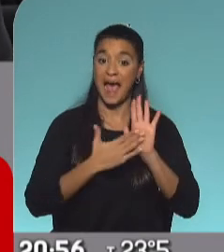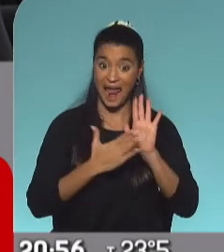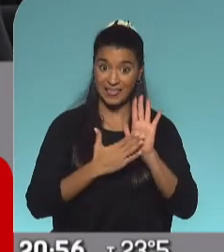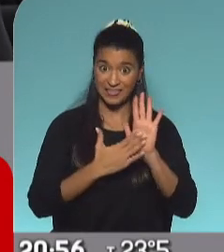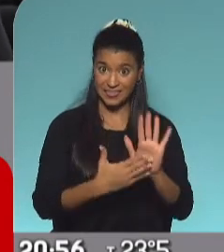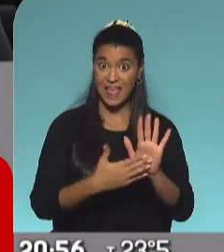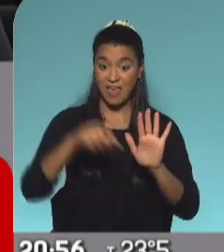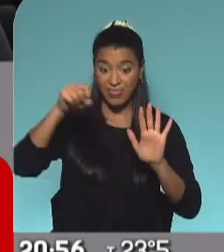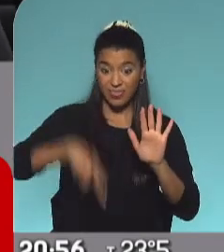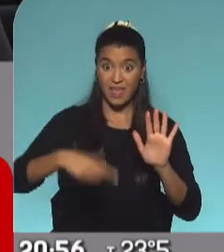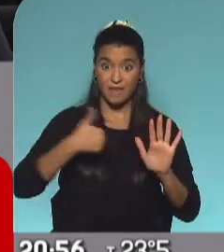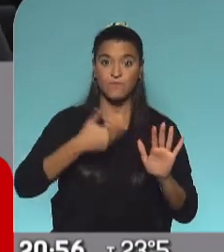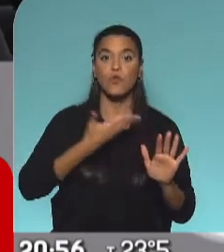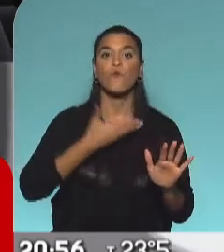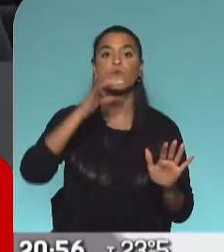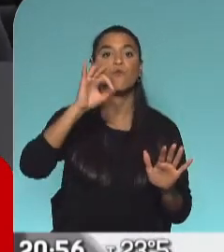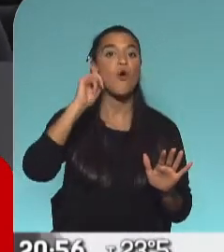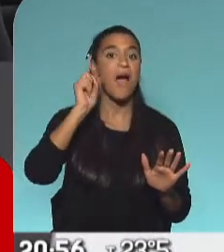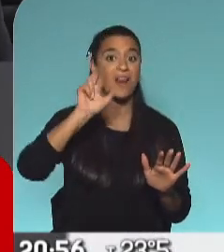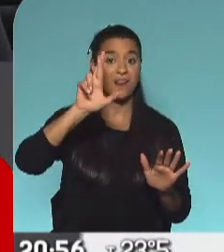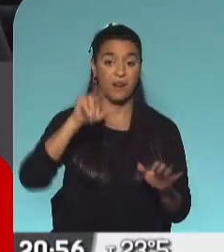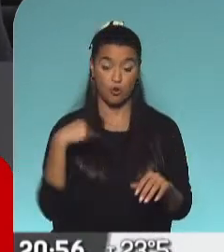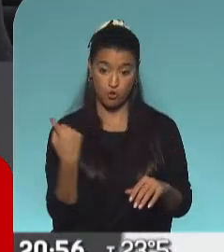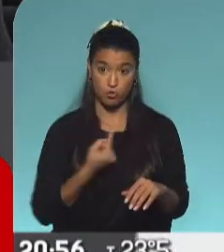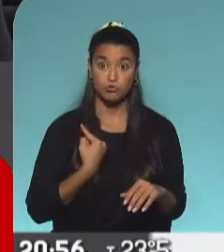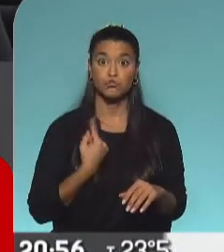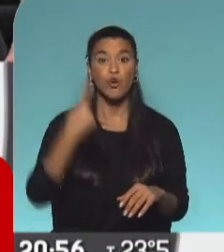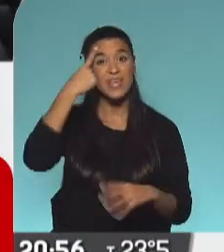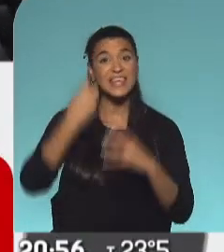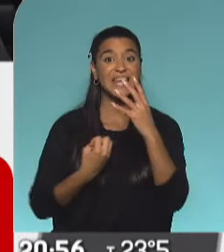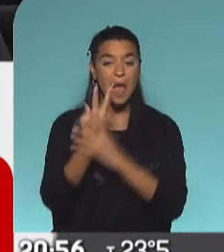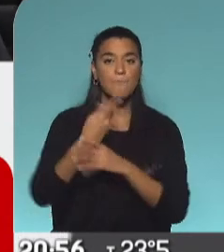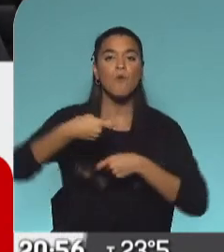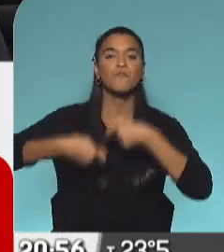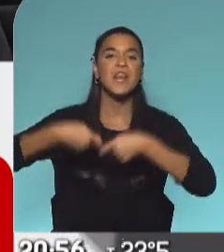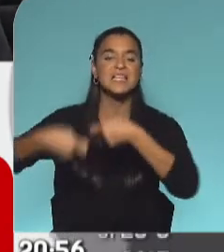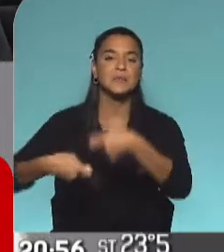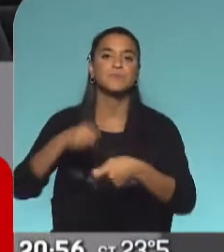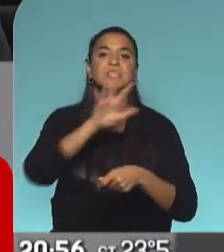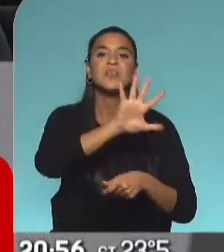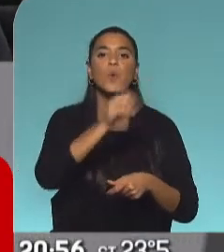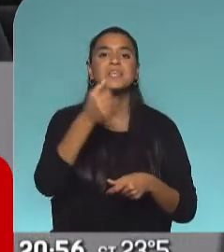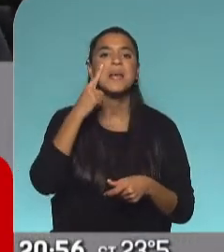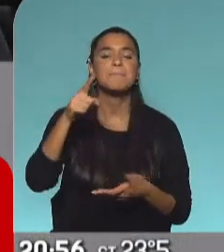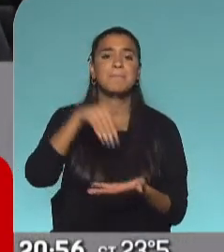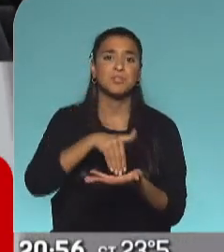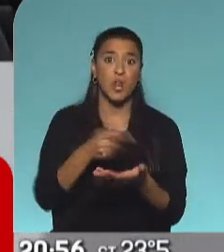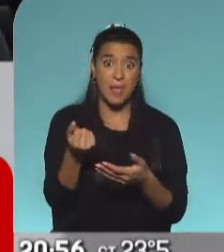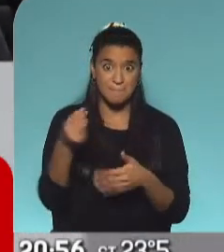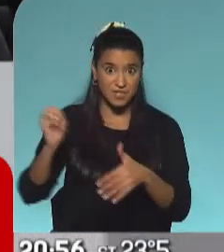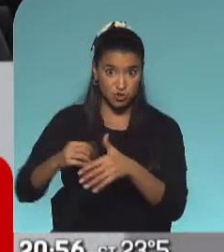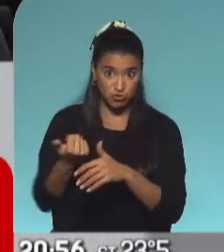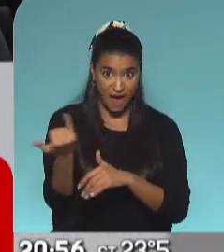Garantías argentino, el FOGAR, nosotros lo creamos y lo financiamos, tiene 56.000 millones de pesos